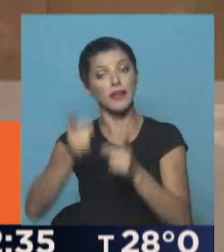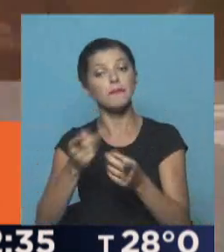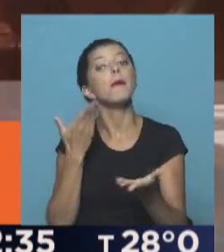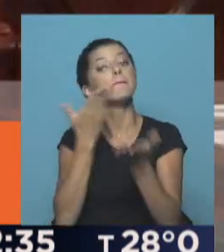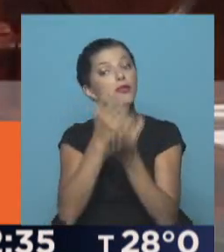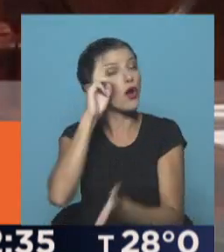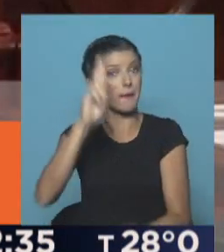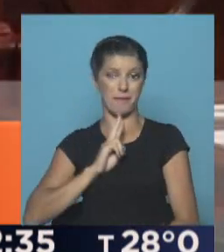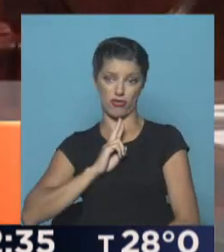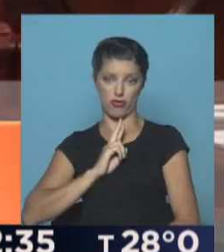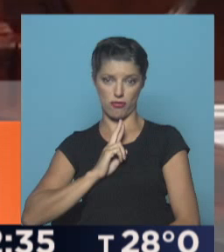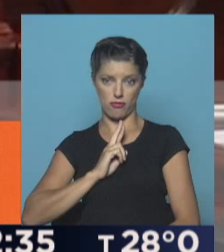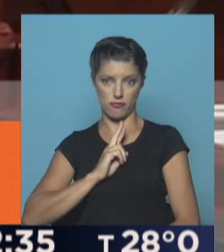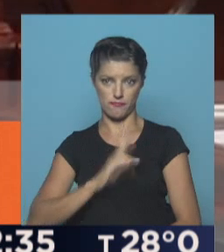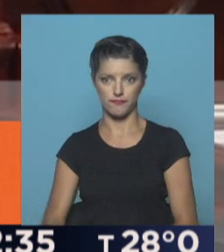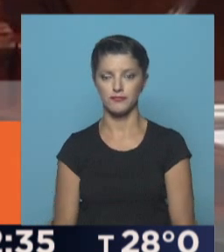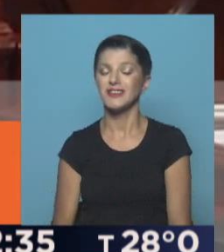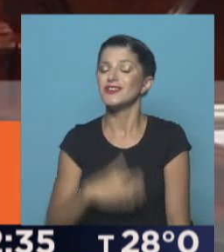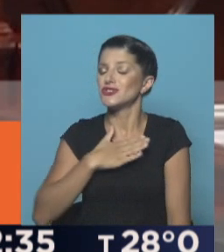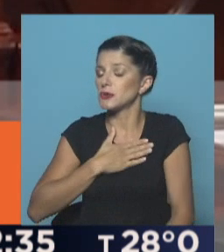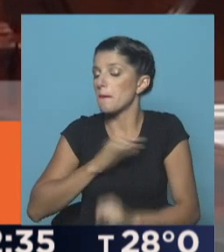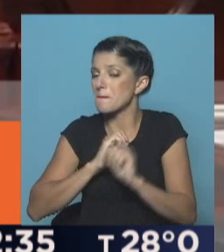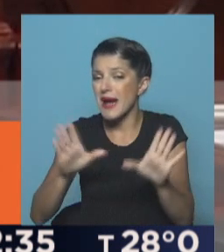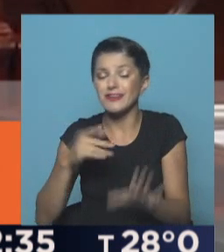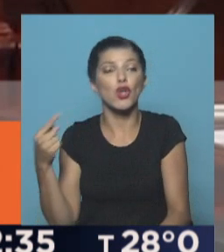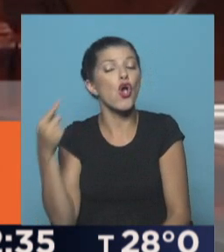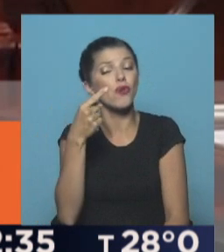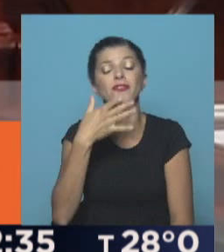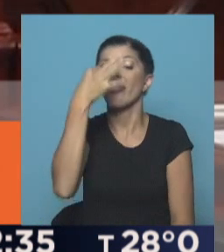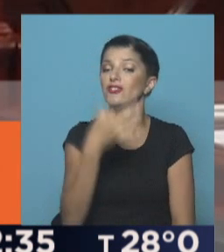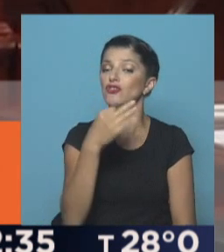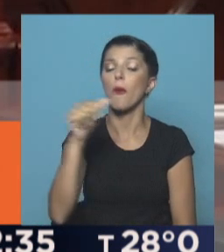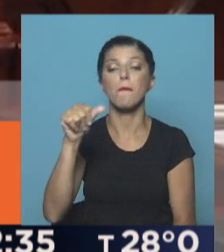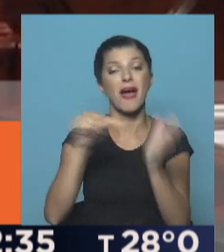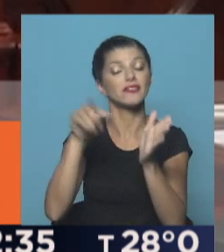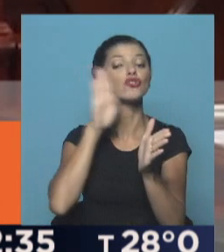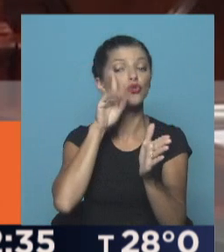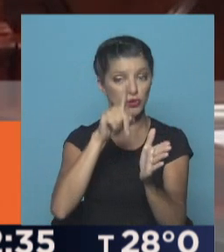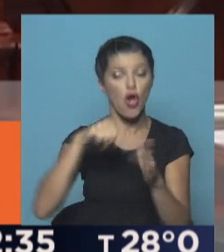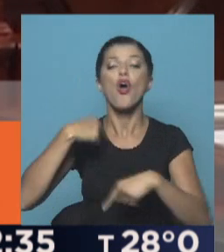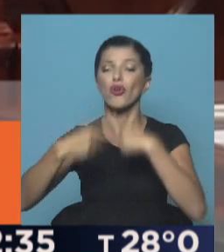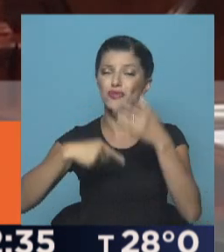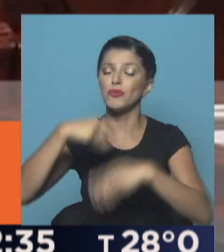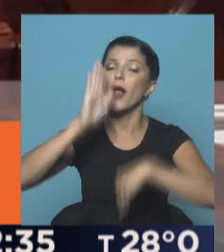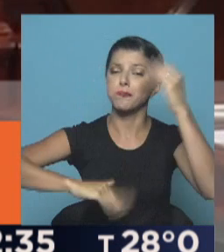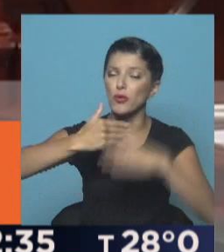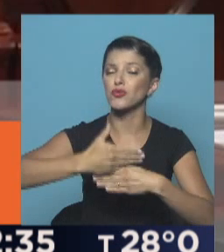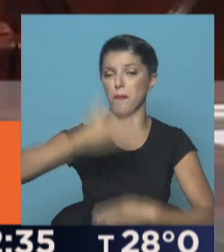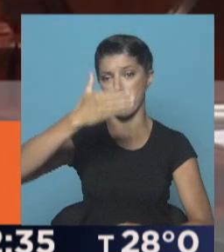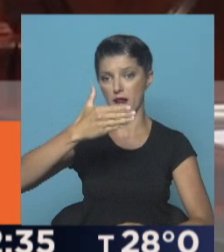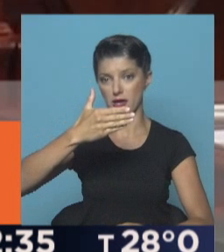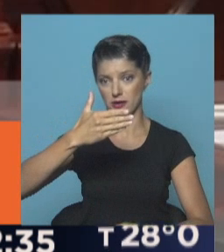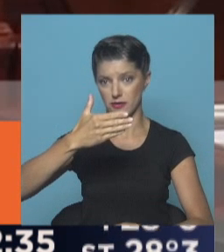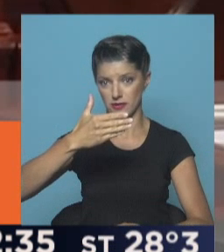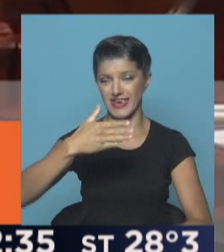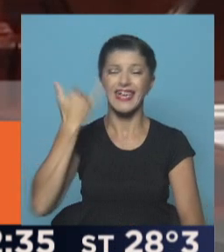respeto. Lamento y repruebo la decisión de Estados Unidos de continuar la construcción de un muro que